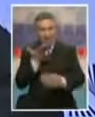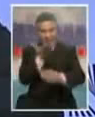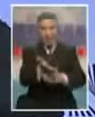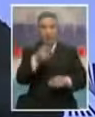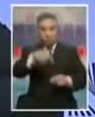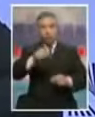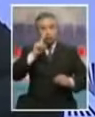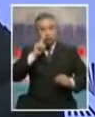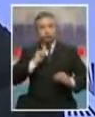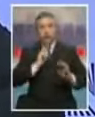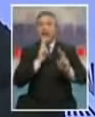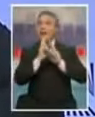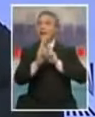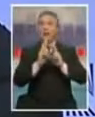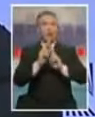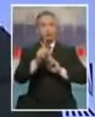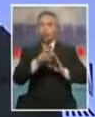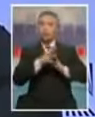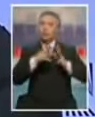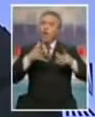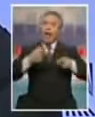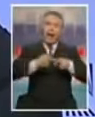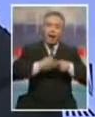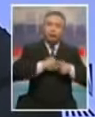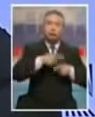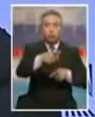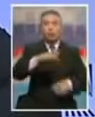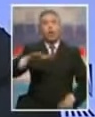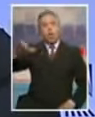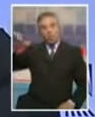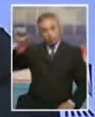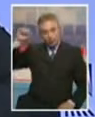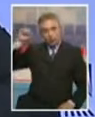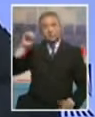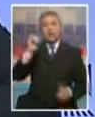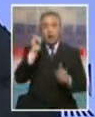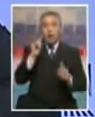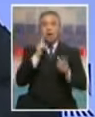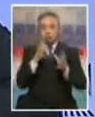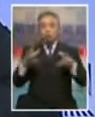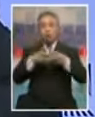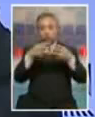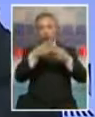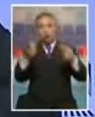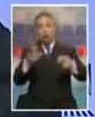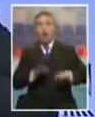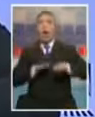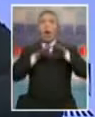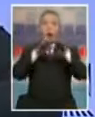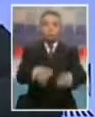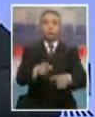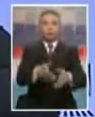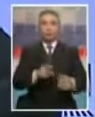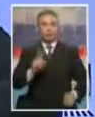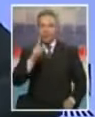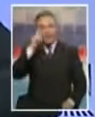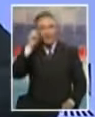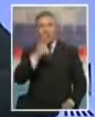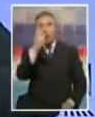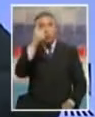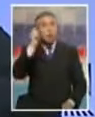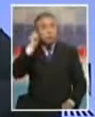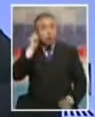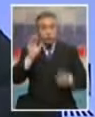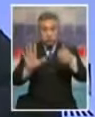estamos en una relación de abuso total. Es un sistema amparado por la derecha y por la concertación. Yo no creo en este modelo, sálvese quien pueda. No me gusta esta idea que una señora